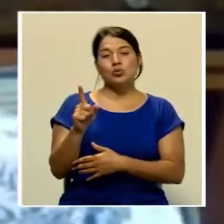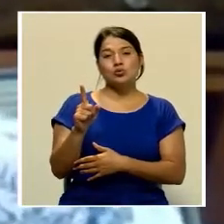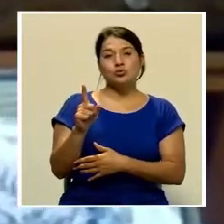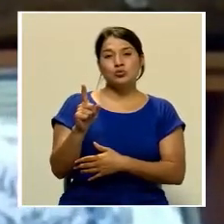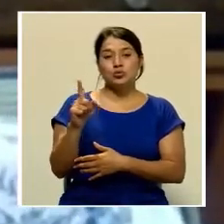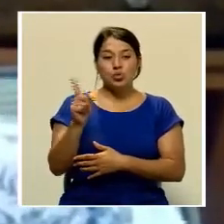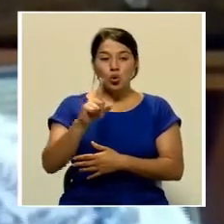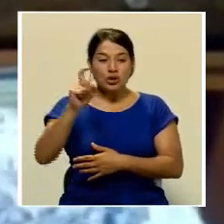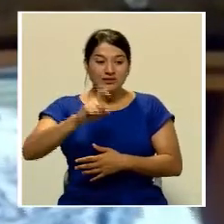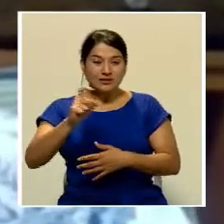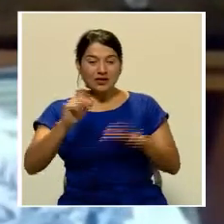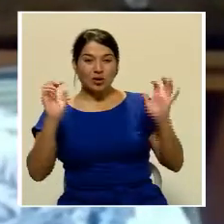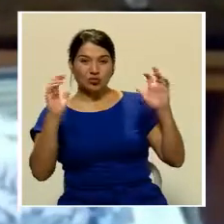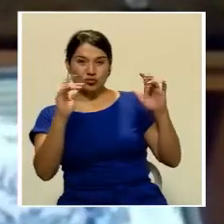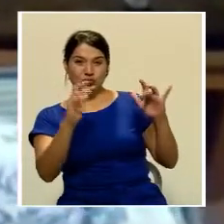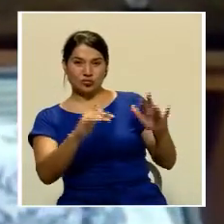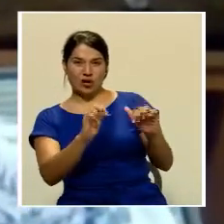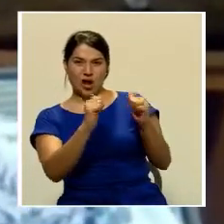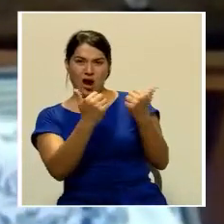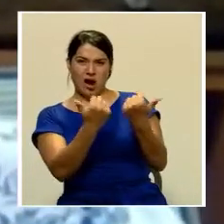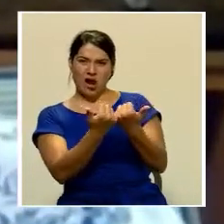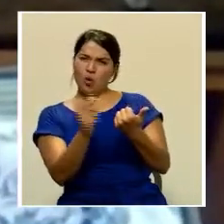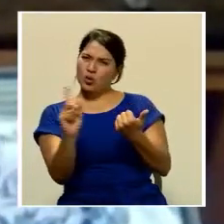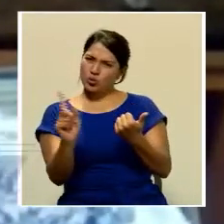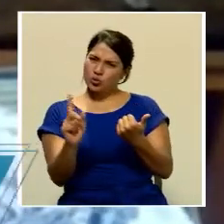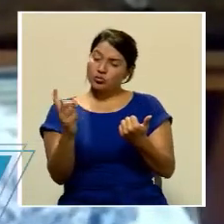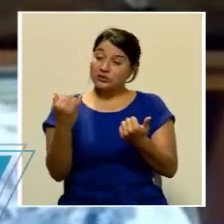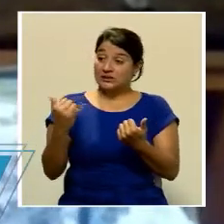presencialmente juntos, ¿verdad? Entonces, la virtualidad pues ofrece